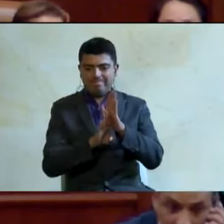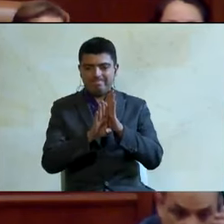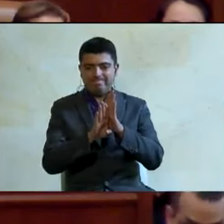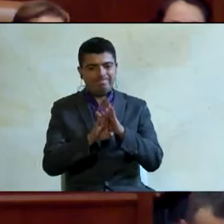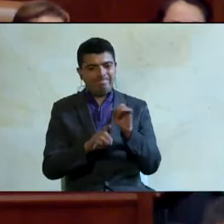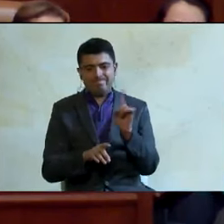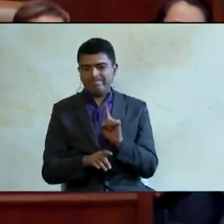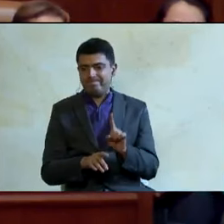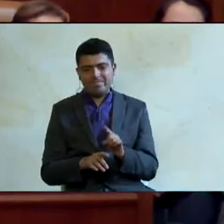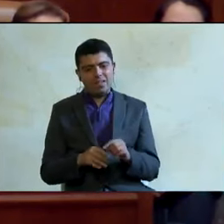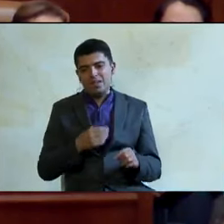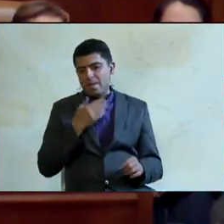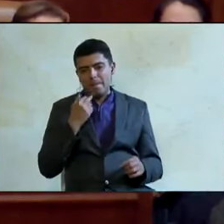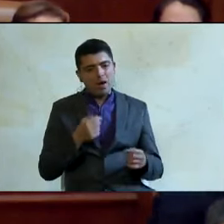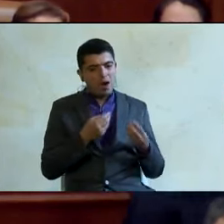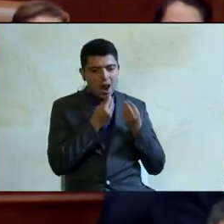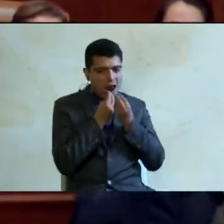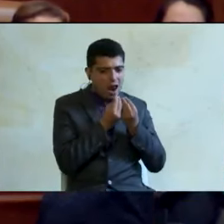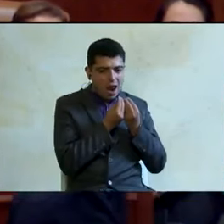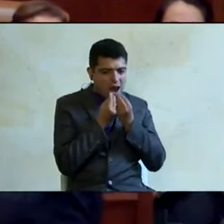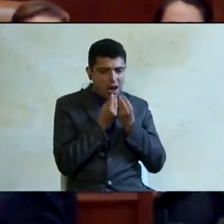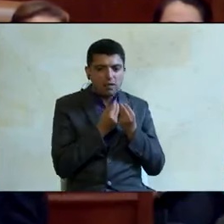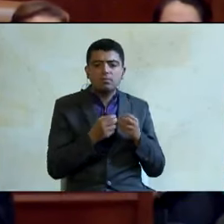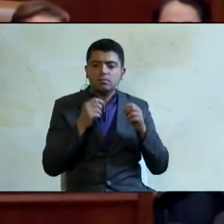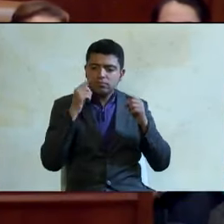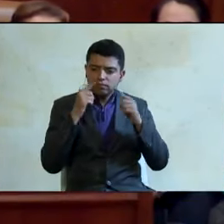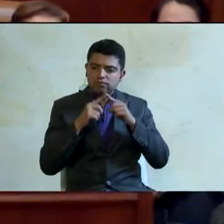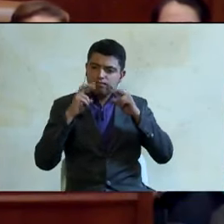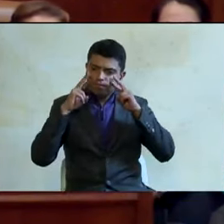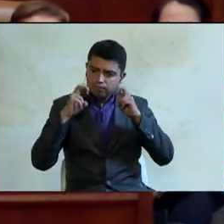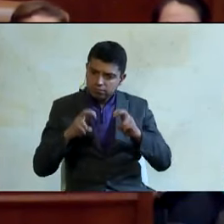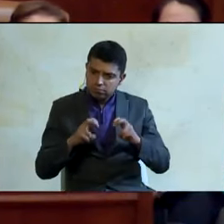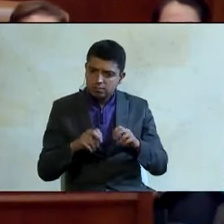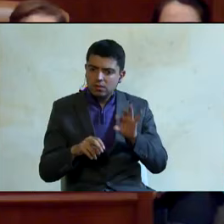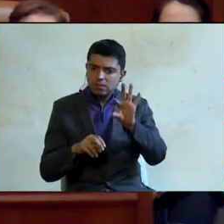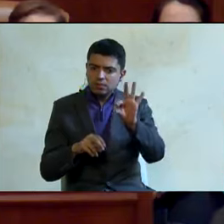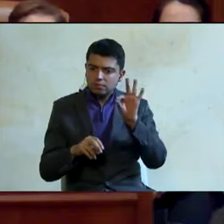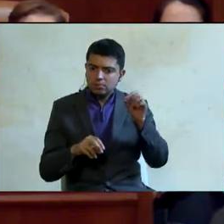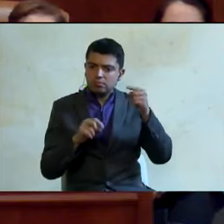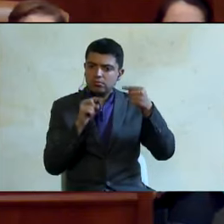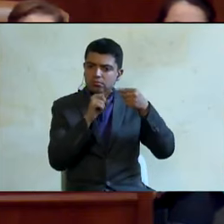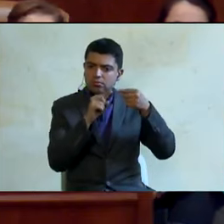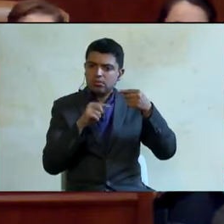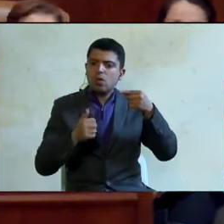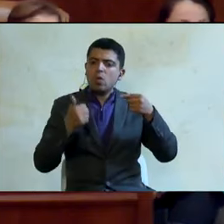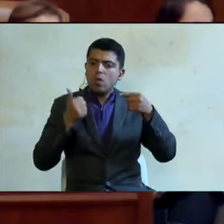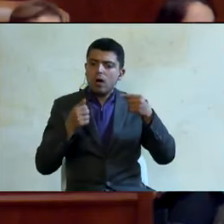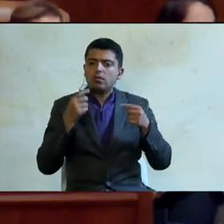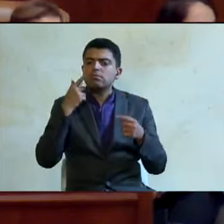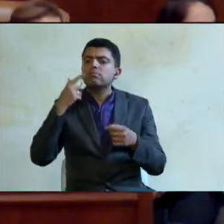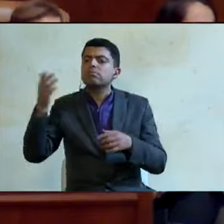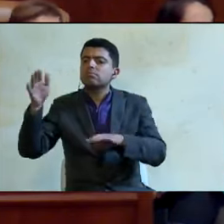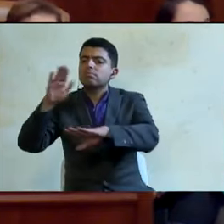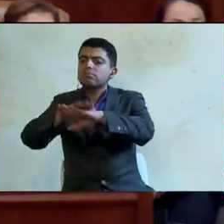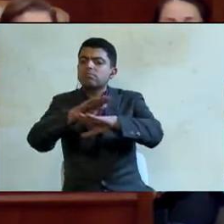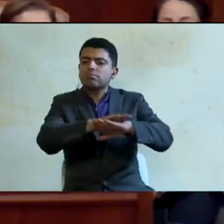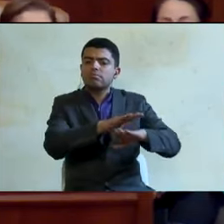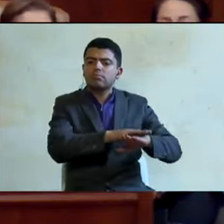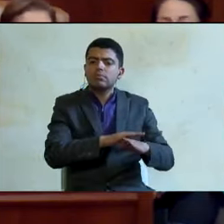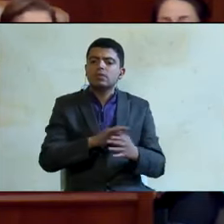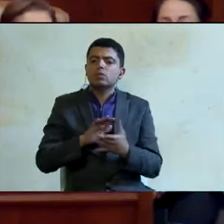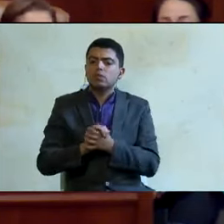llevarla a la conciliación para analizar un punto concreto Cuál es la razón apreciados congresistas